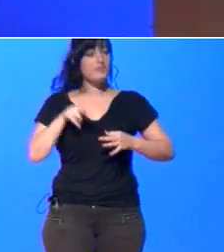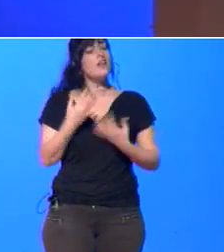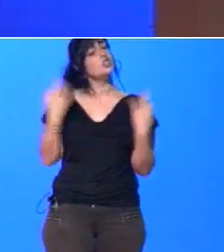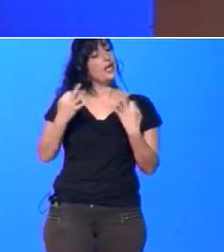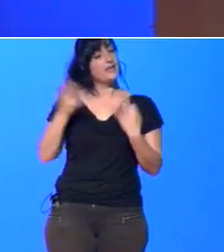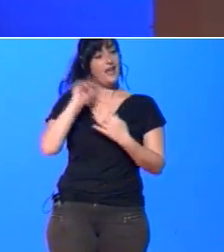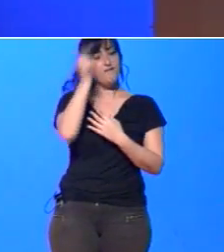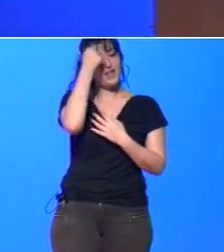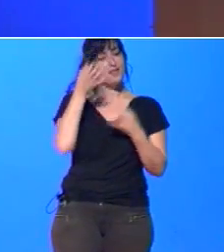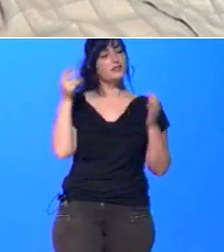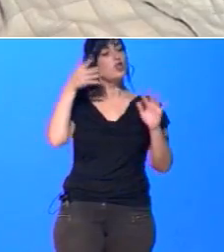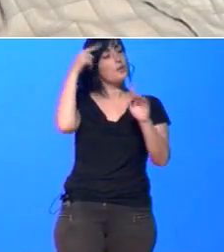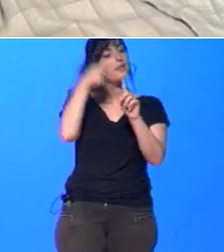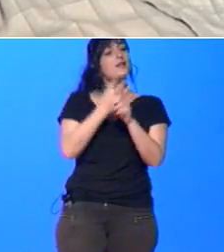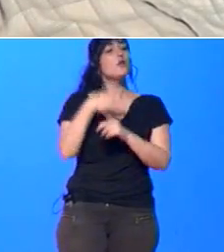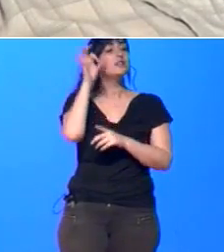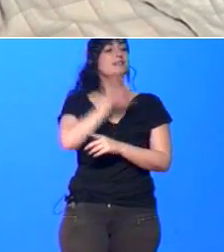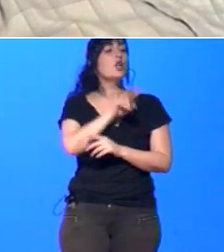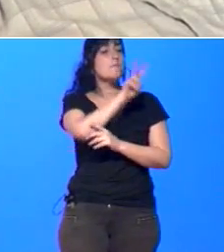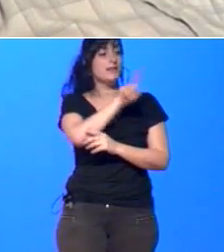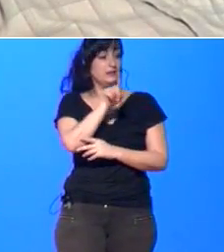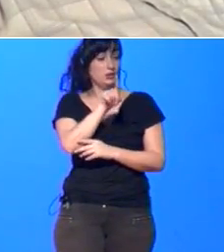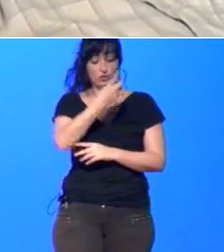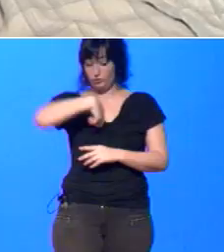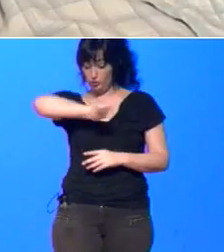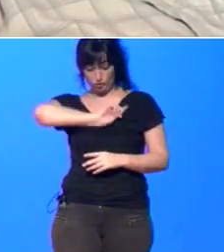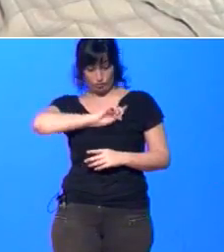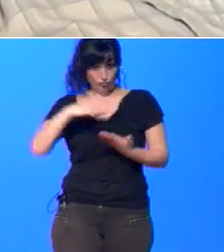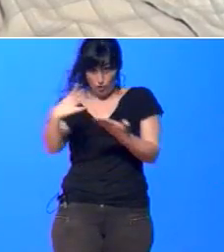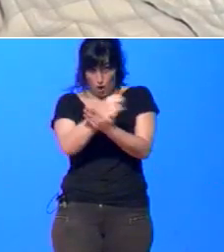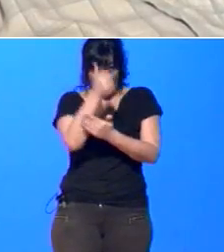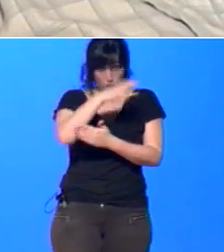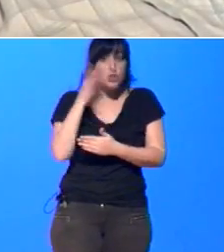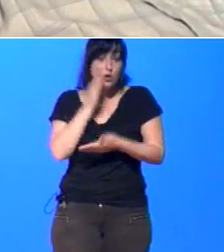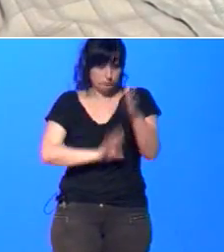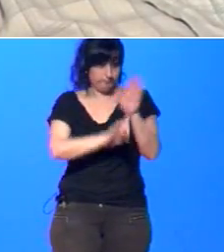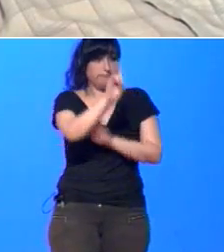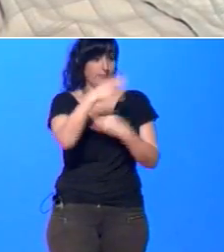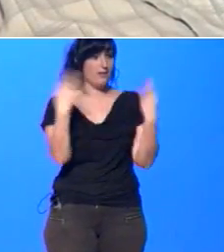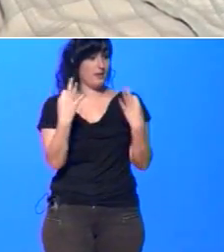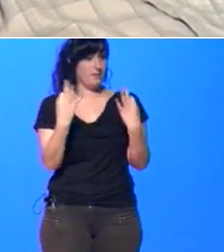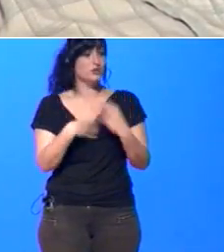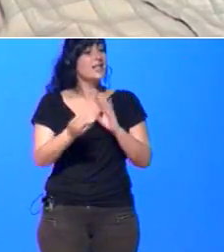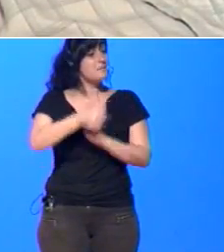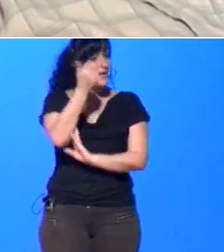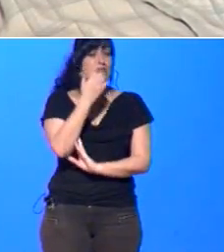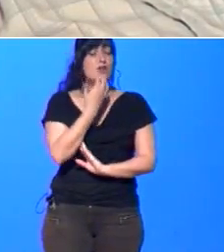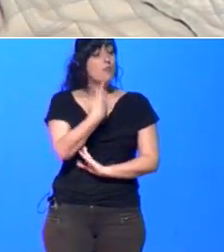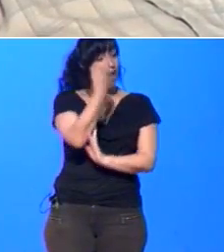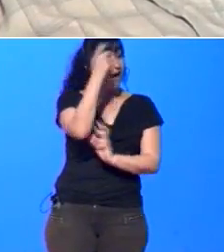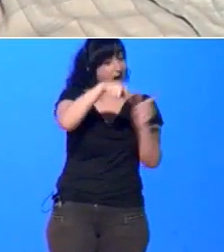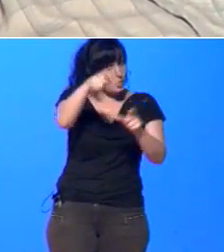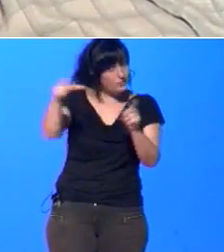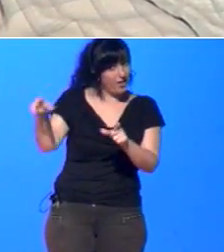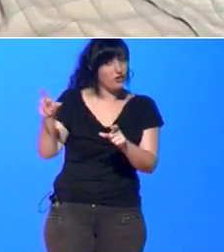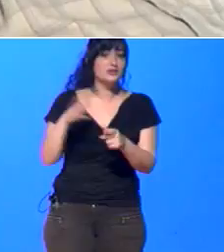XXI, las que tenemos que desarrollar en todos y en todas nosotros, pero especialmente en aquel alumnado que es más vulnerable a la exclusión